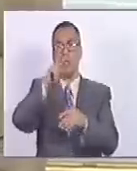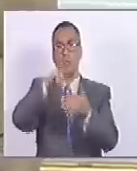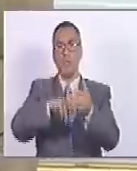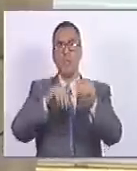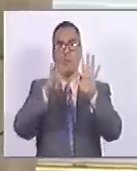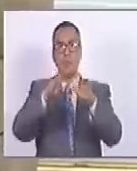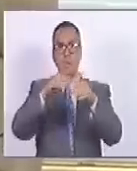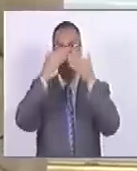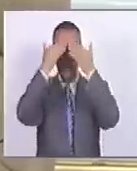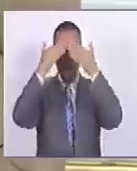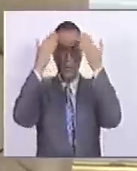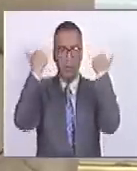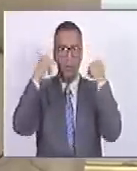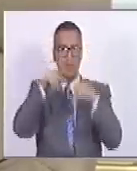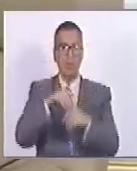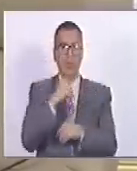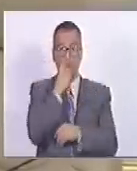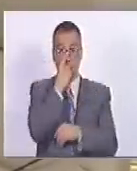se nos olvidó.